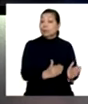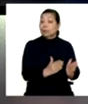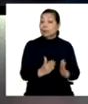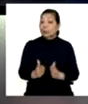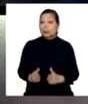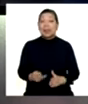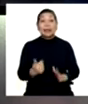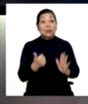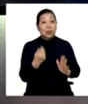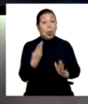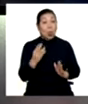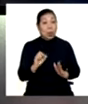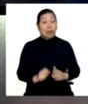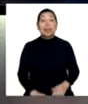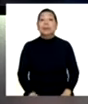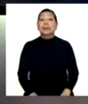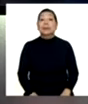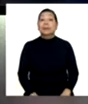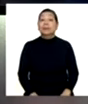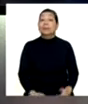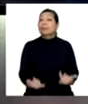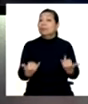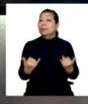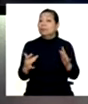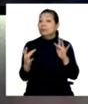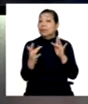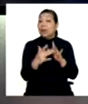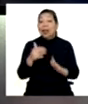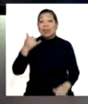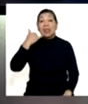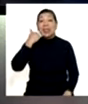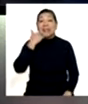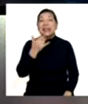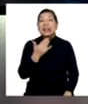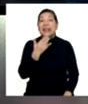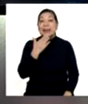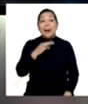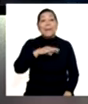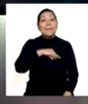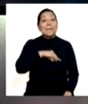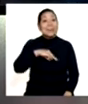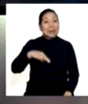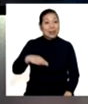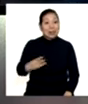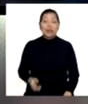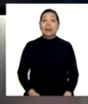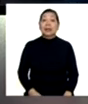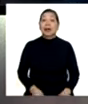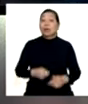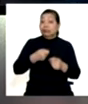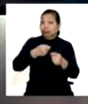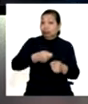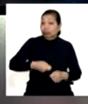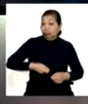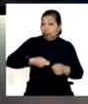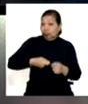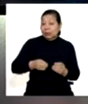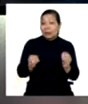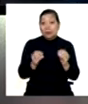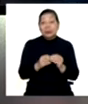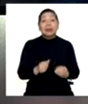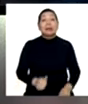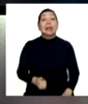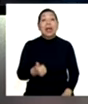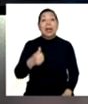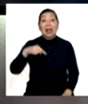amigos, 6:40 de la mañana, vamos a tener de inmediato un enlace telefónico con el ministro de Desarrollo Agrario y Riego, el